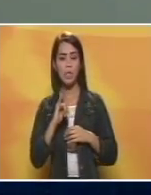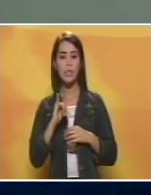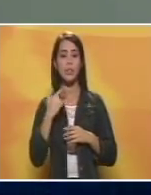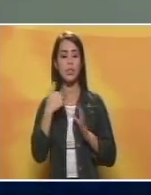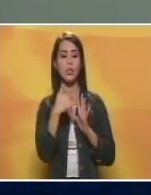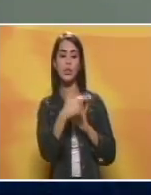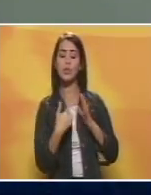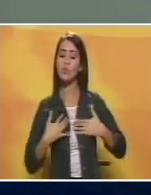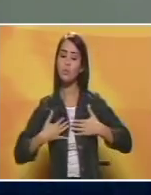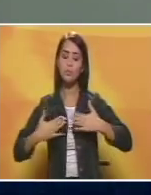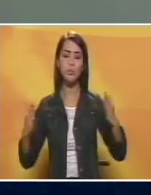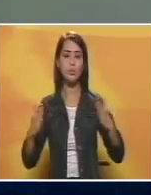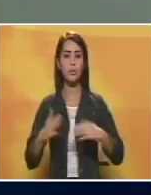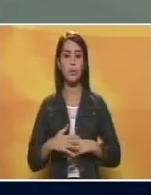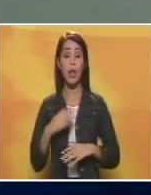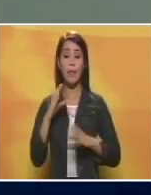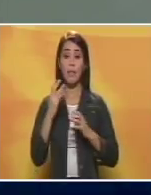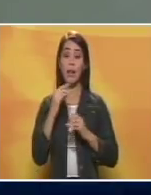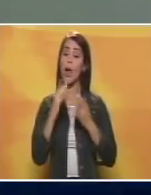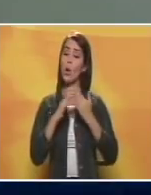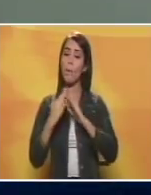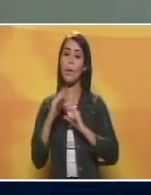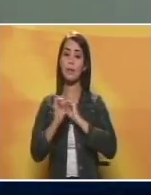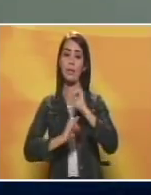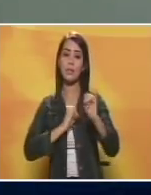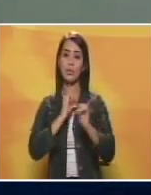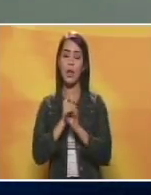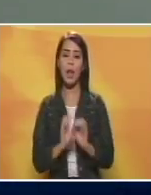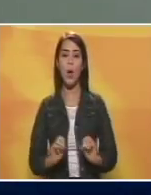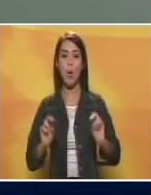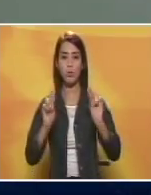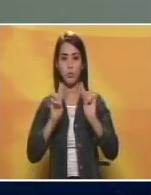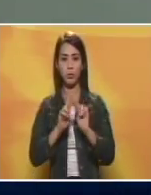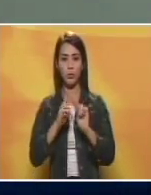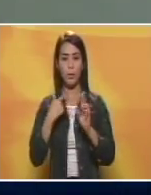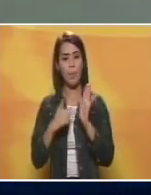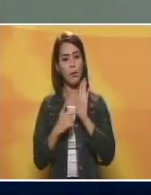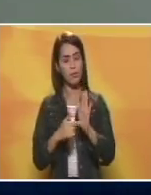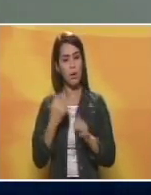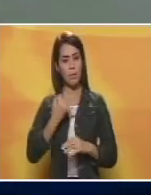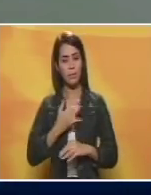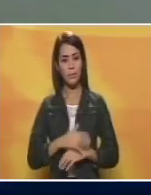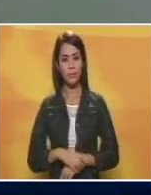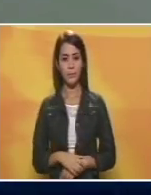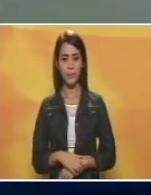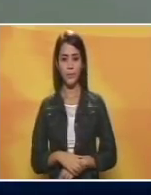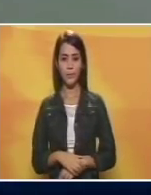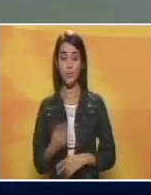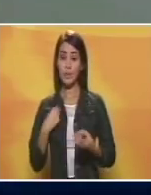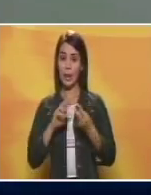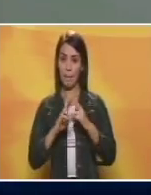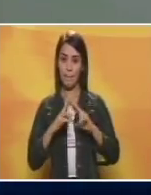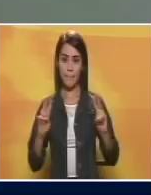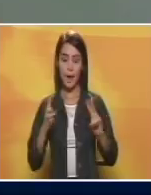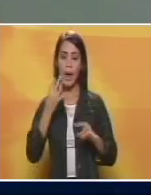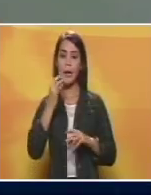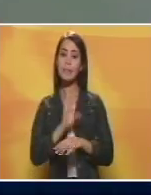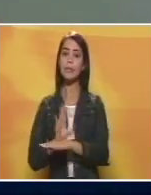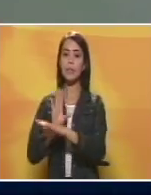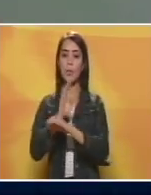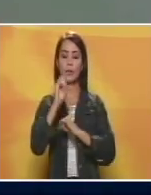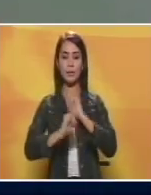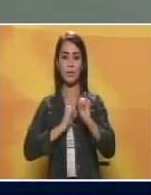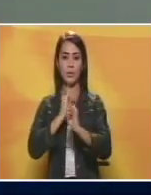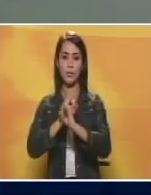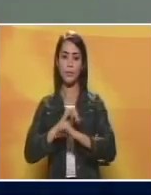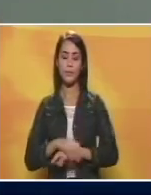herramientas a disposición de la comunidad internacional y las Naciones Unidas para garantizar el mantenimiento de la paz y la seguridad